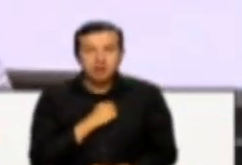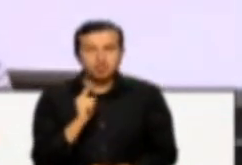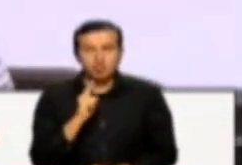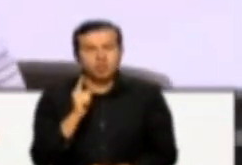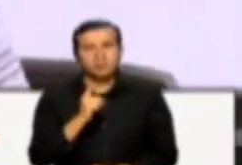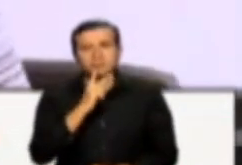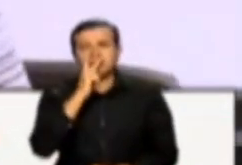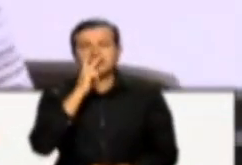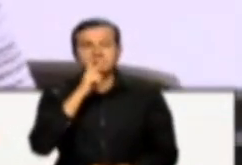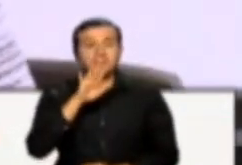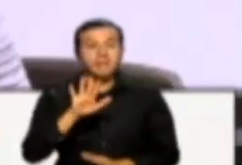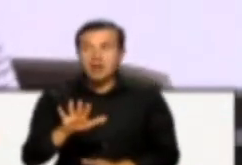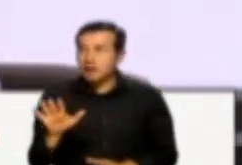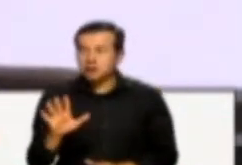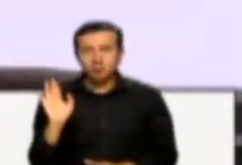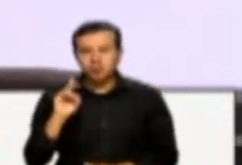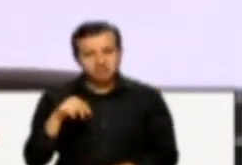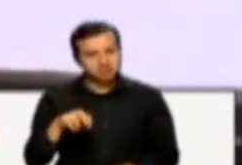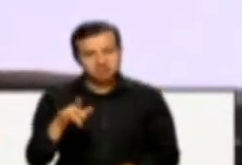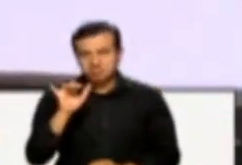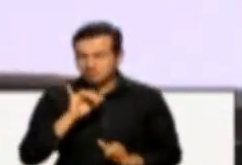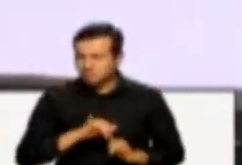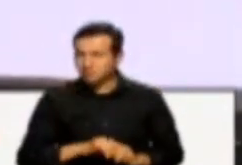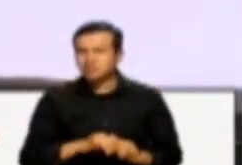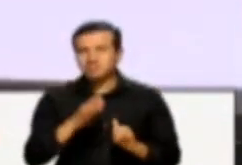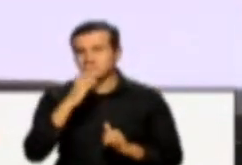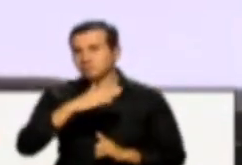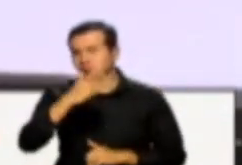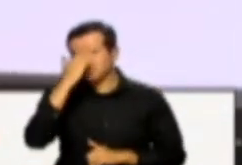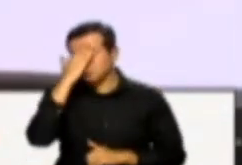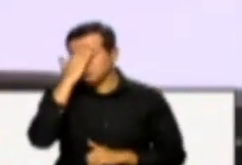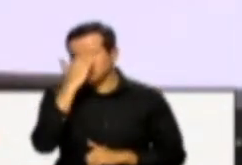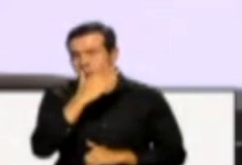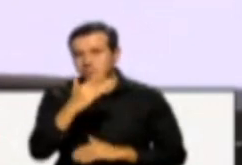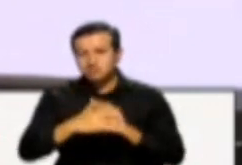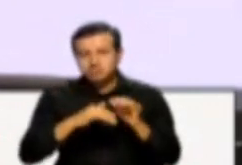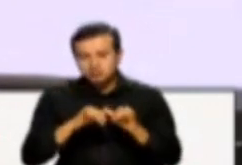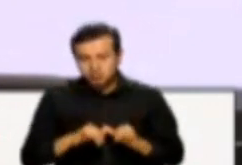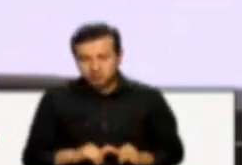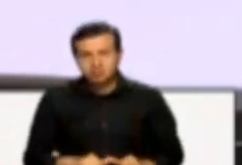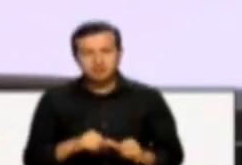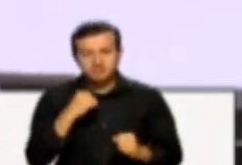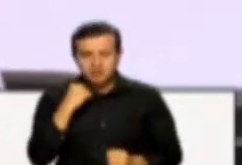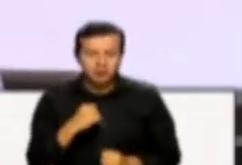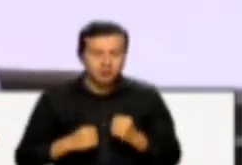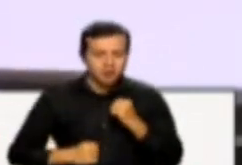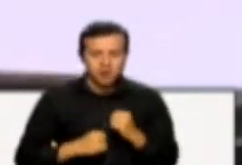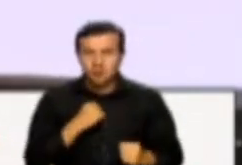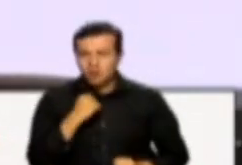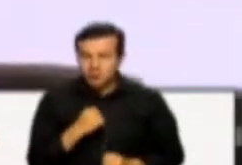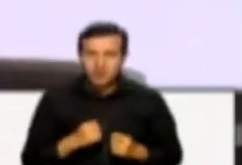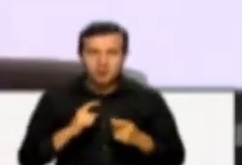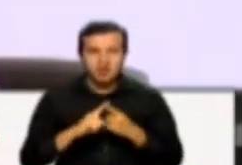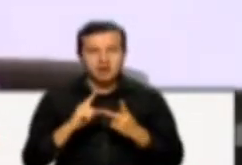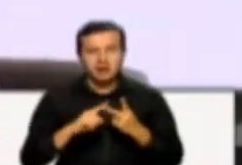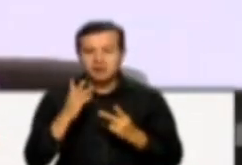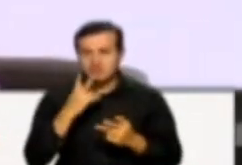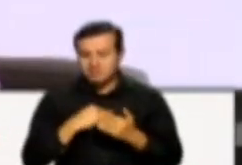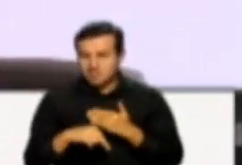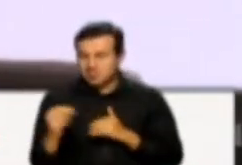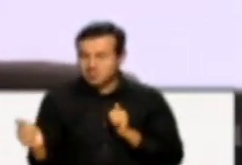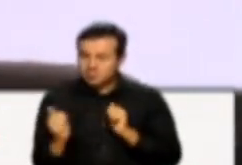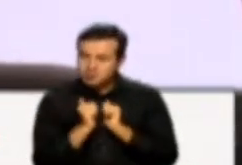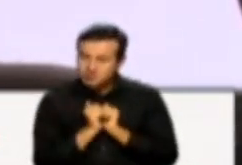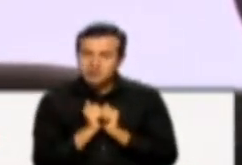tener que parar seguir seguir y saber que de ahora en adelante voy a poder correr voy a poder estar con mi hijo